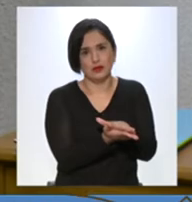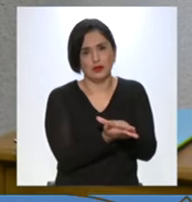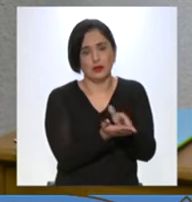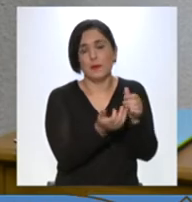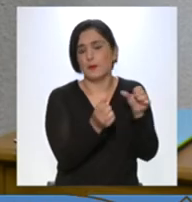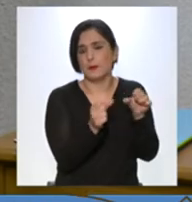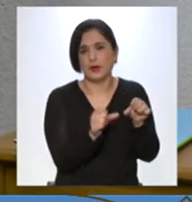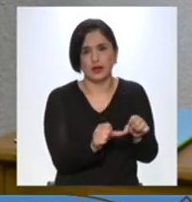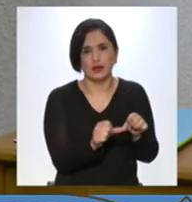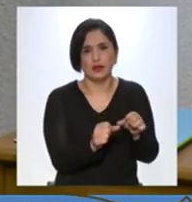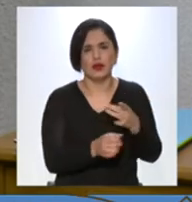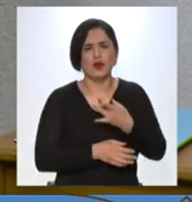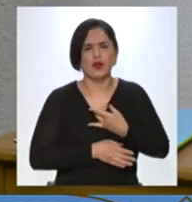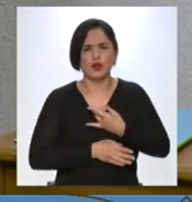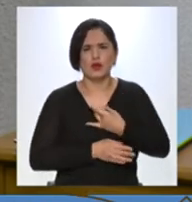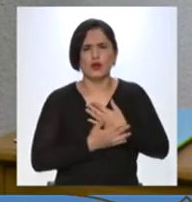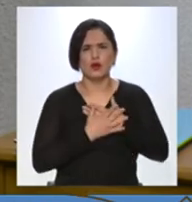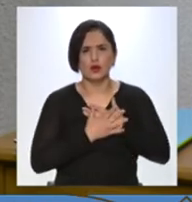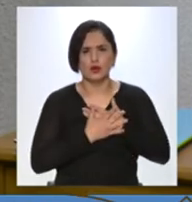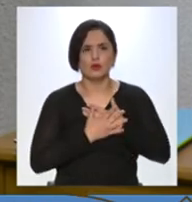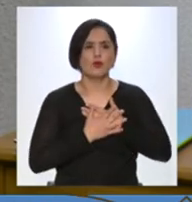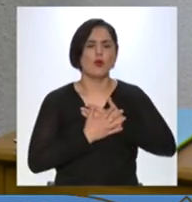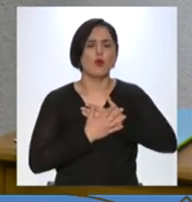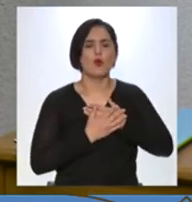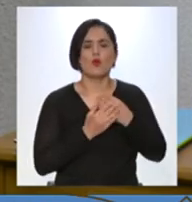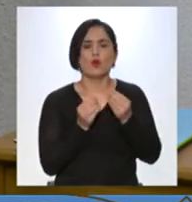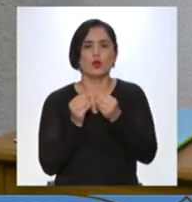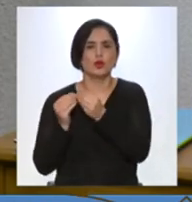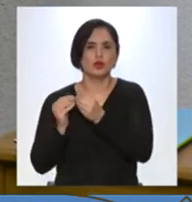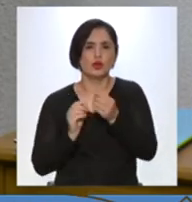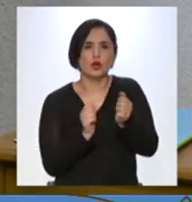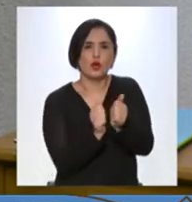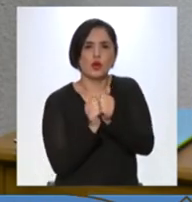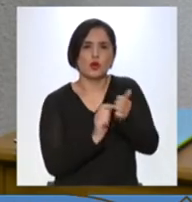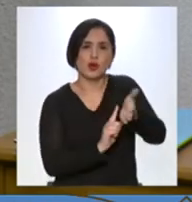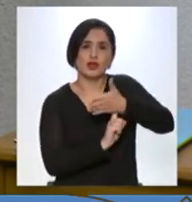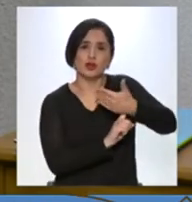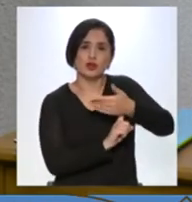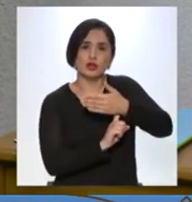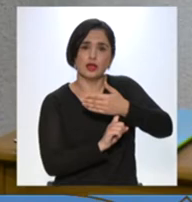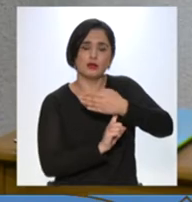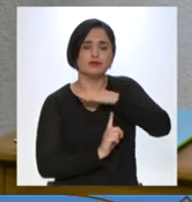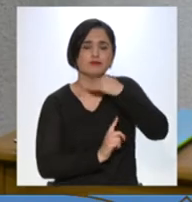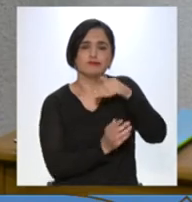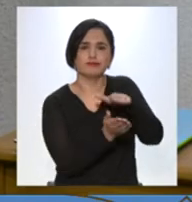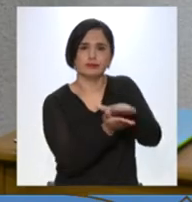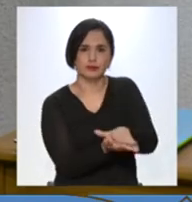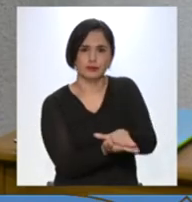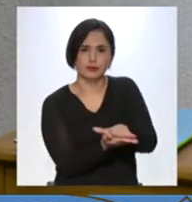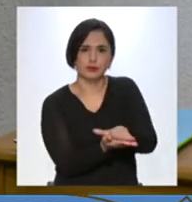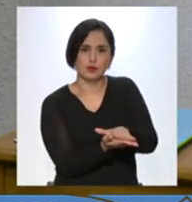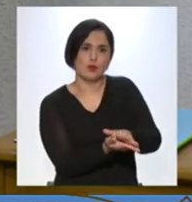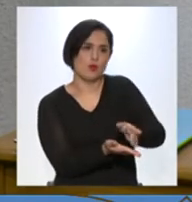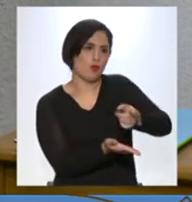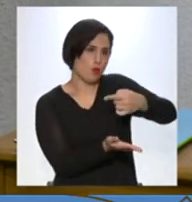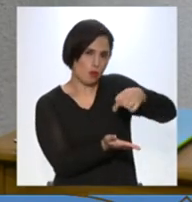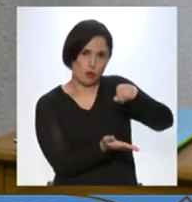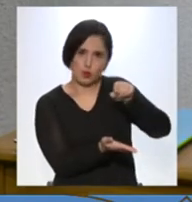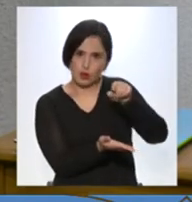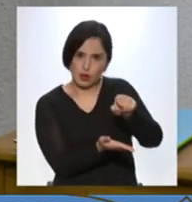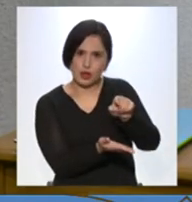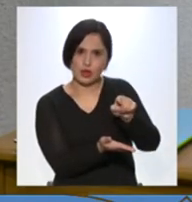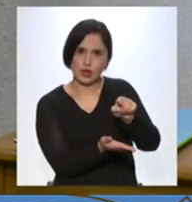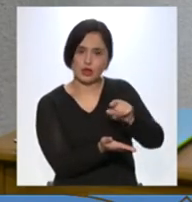dolor por cada uno de los miles de compatriotas que nos han dejado. Pido por ellos, queridos